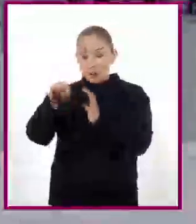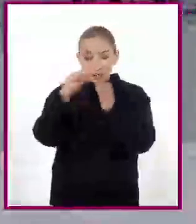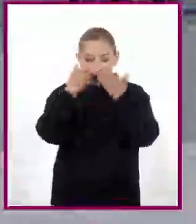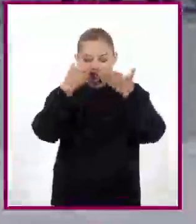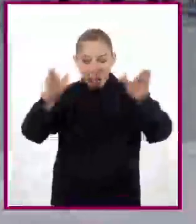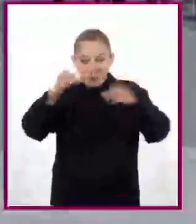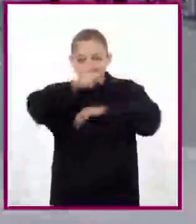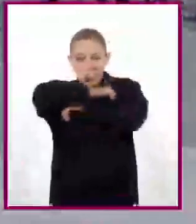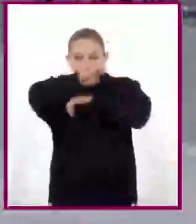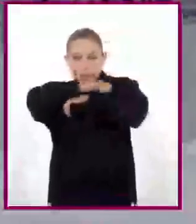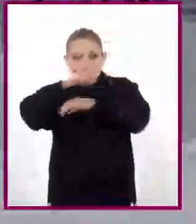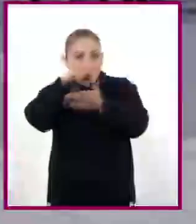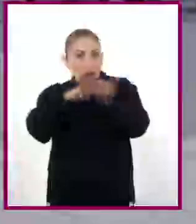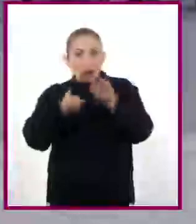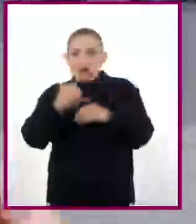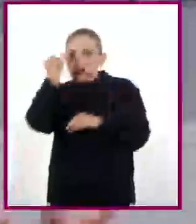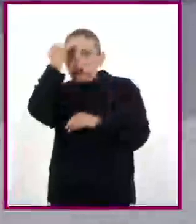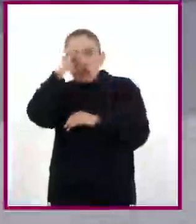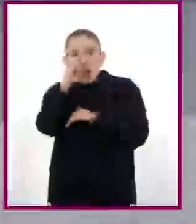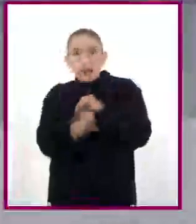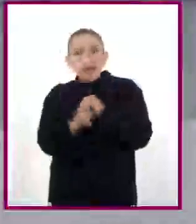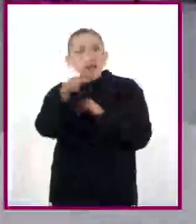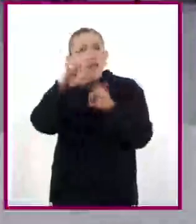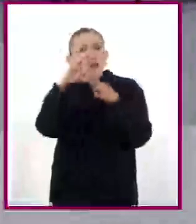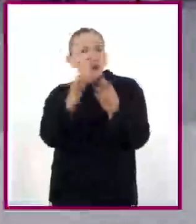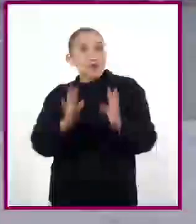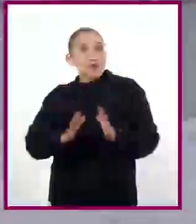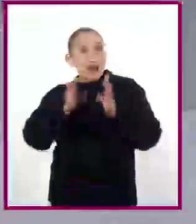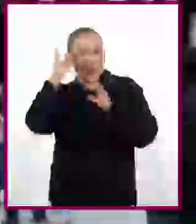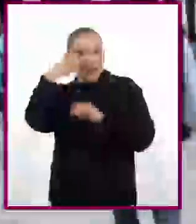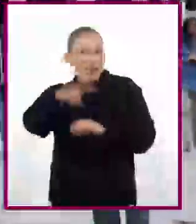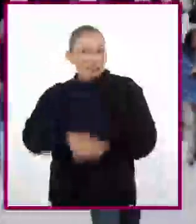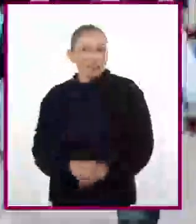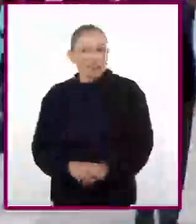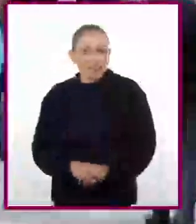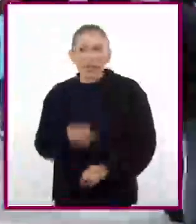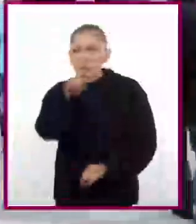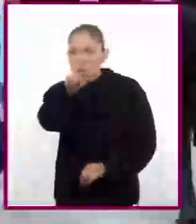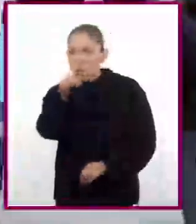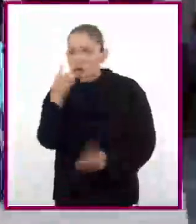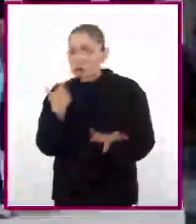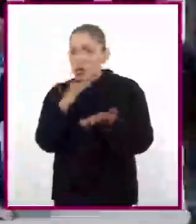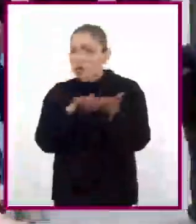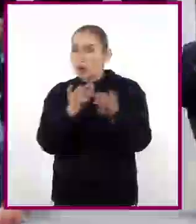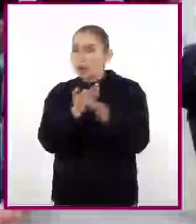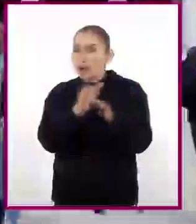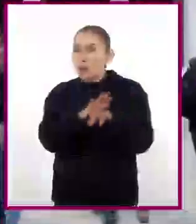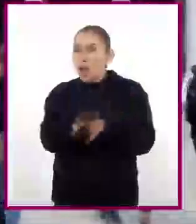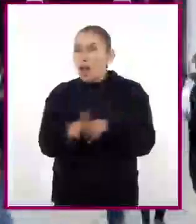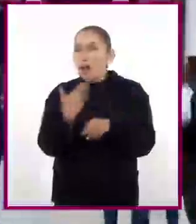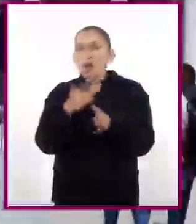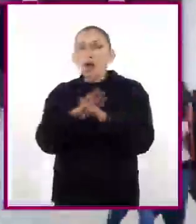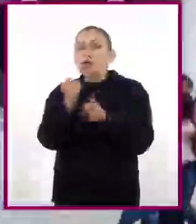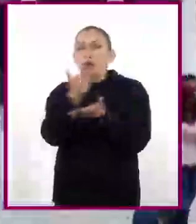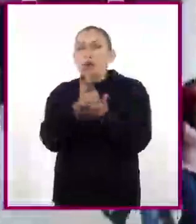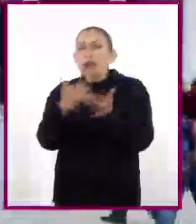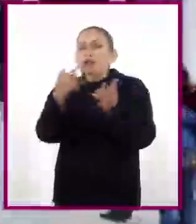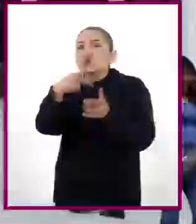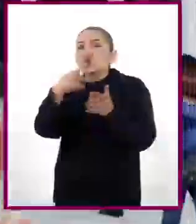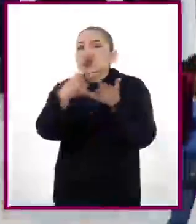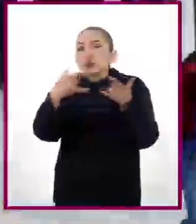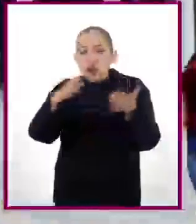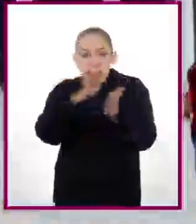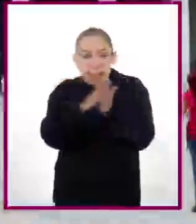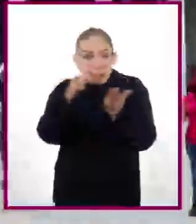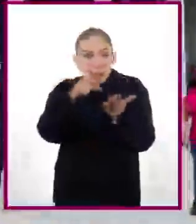hacia realidades y sitios que no imaginamos. Es una manera asombrosa de viajar. ¿Y ustedes qué están leyendo? ¿En qué ciudad se desarrolla la historia?